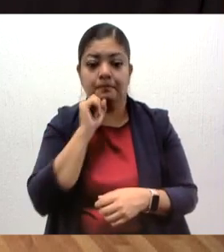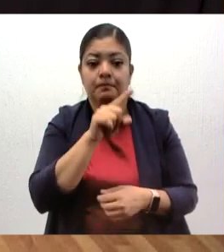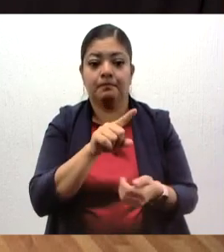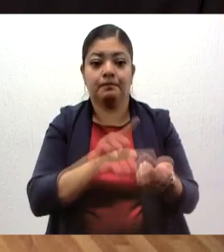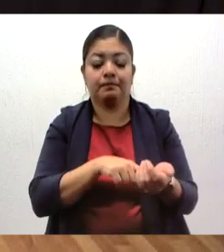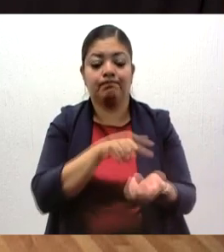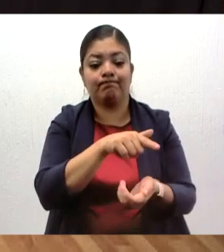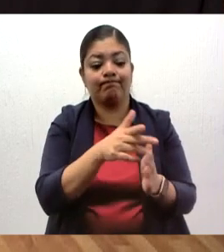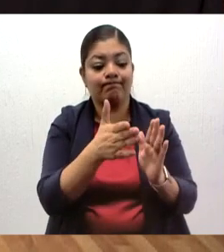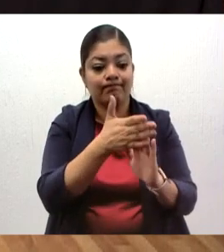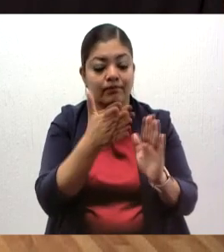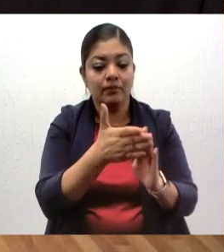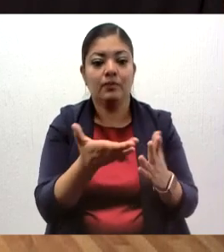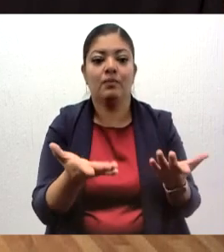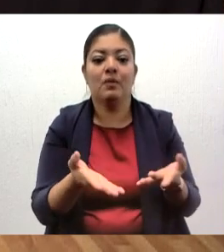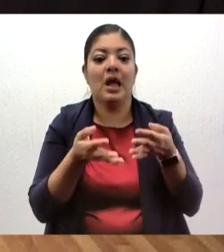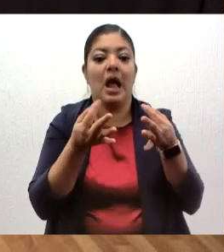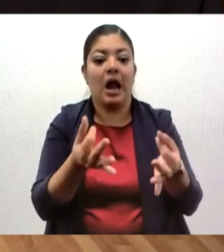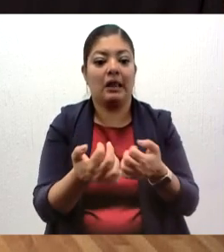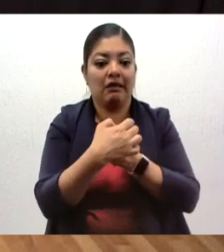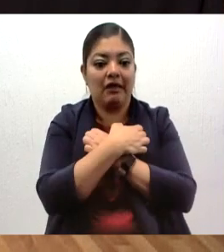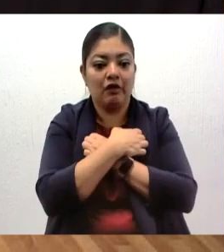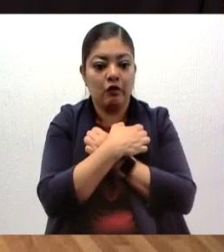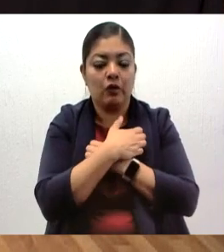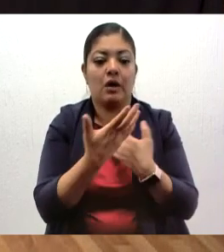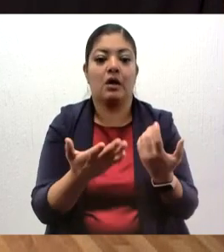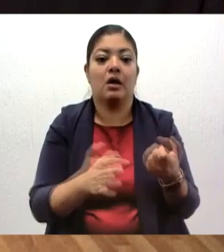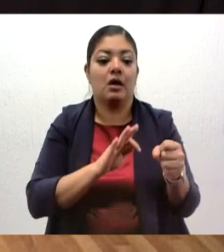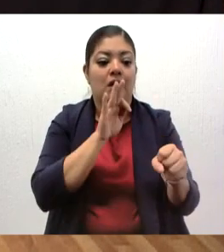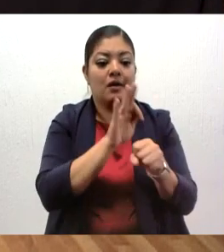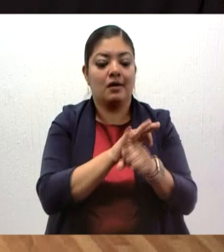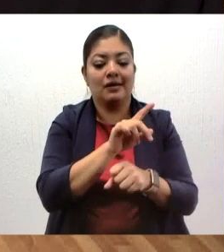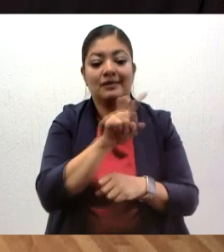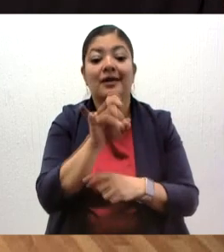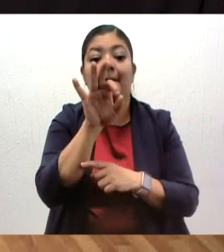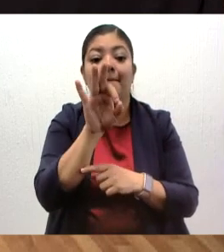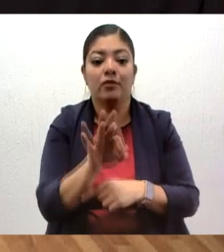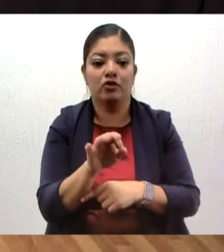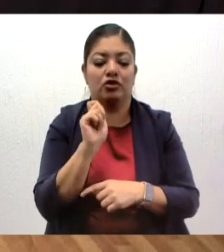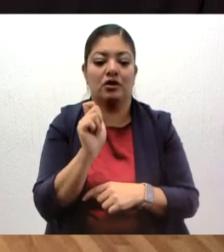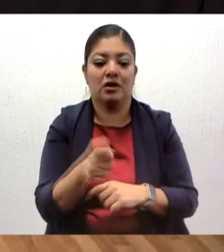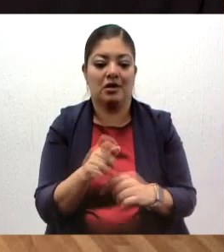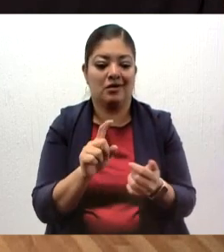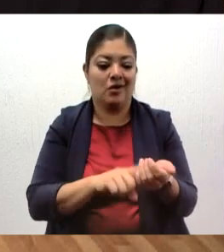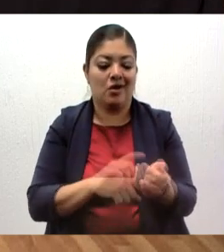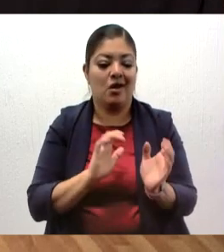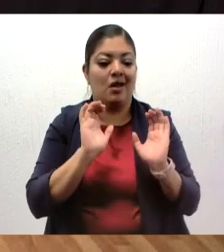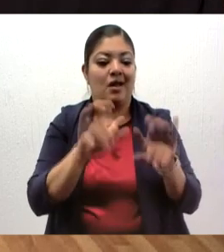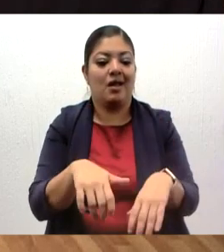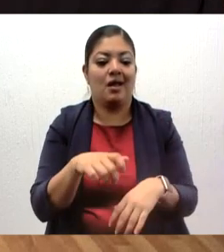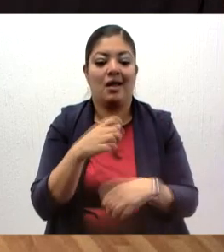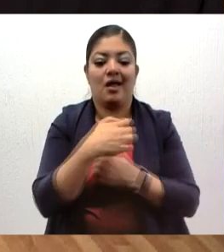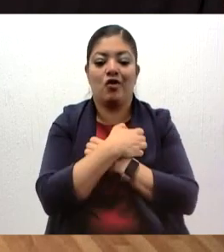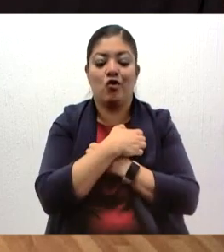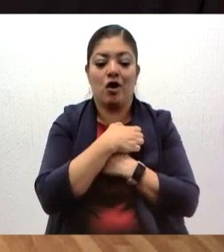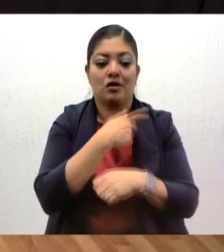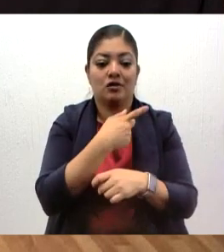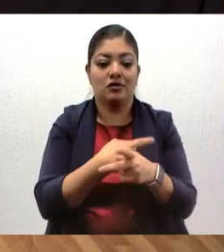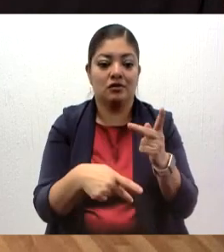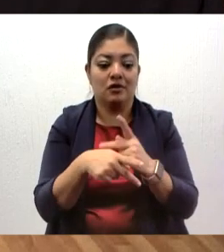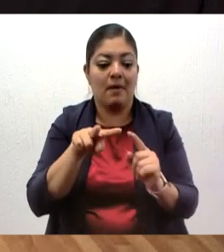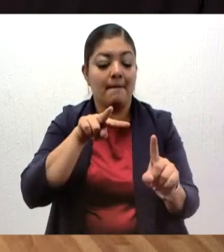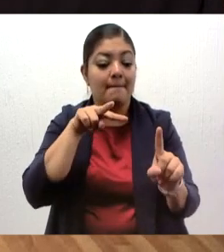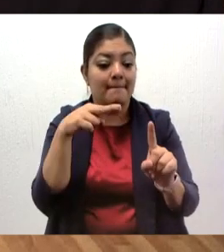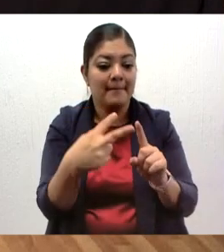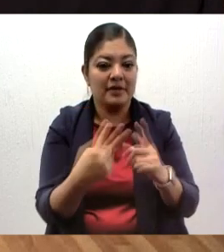calidad educativa el garantizar el 100% el ingreso de educación media superior la perspectiva que se tiene